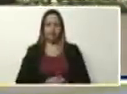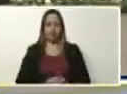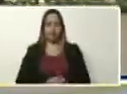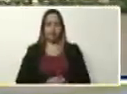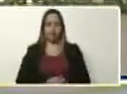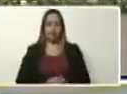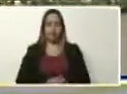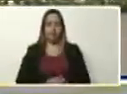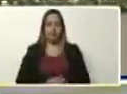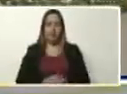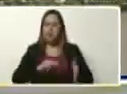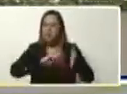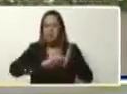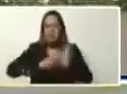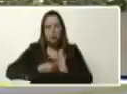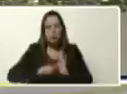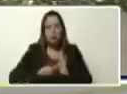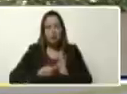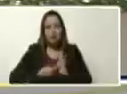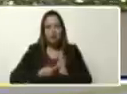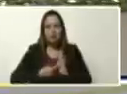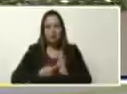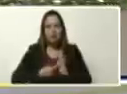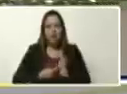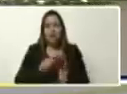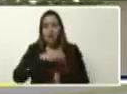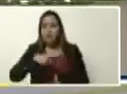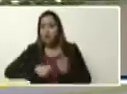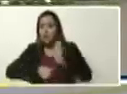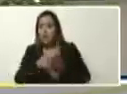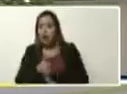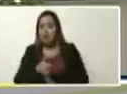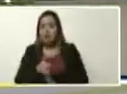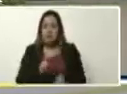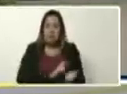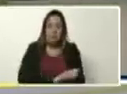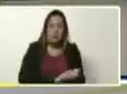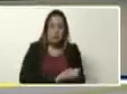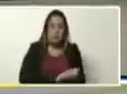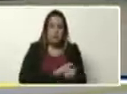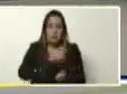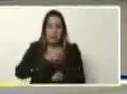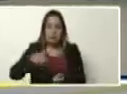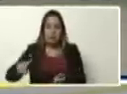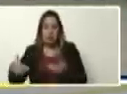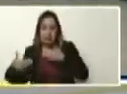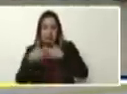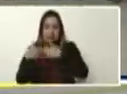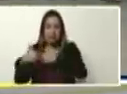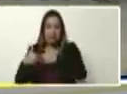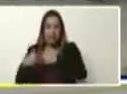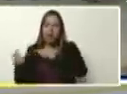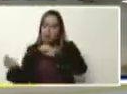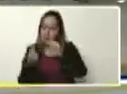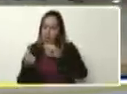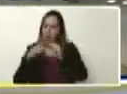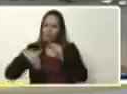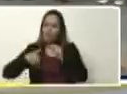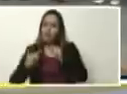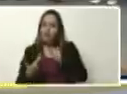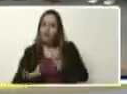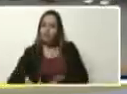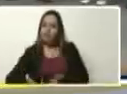Quiere decir que hasta con nuestros más enconados enemigos, a través del diálogo, hemos